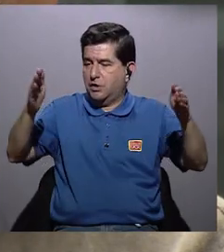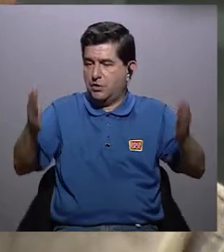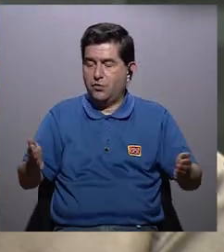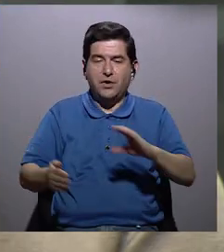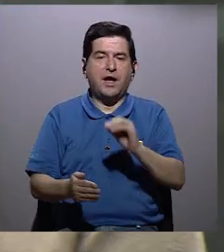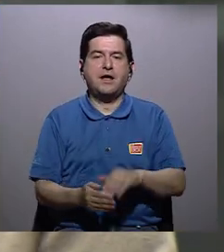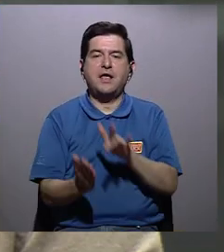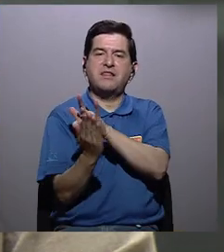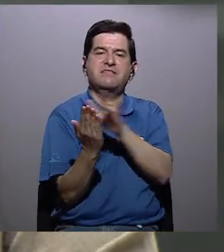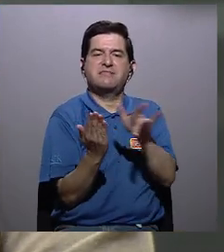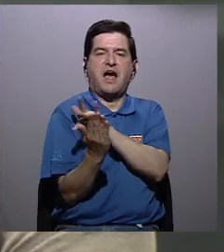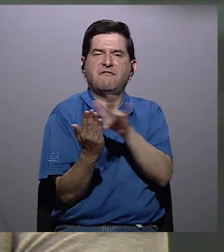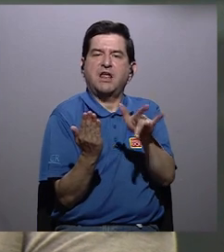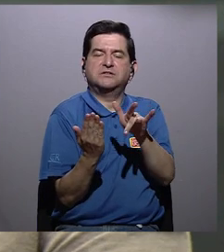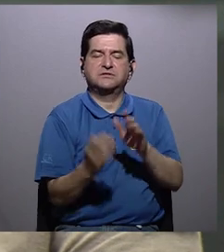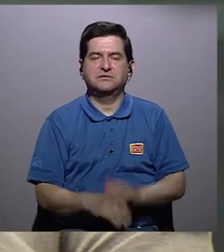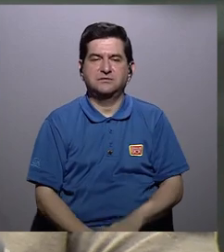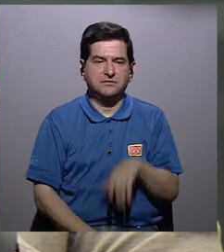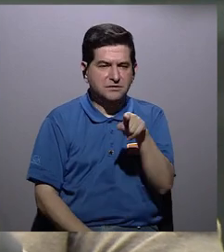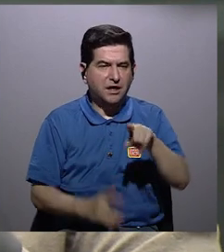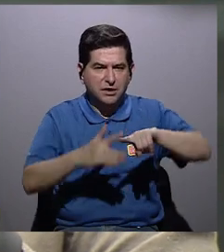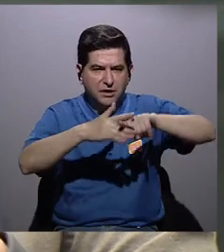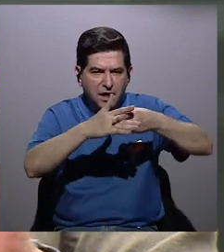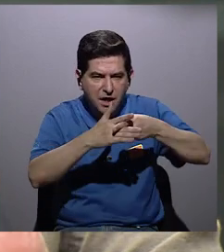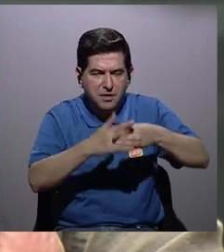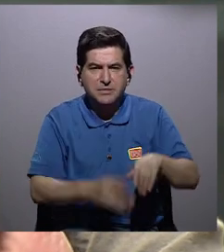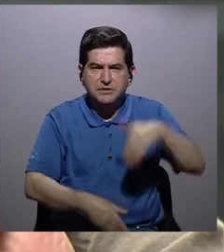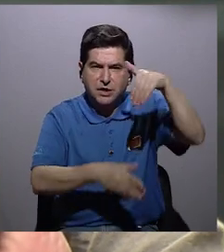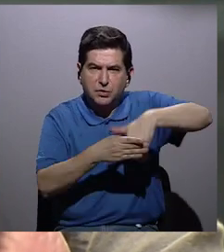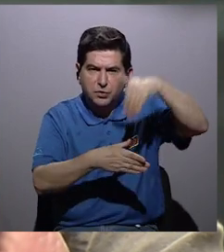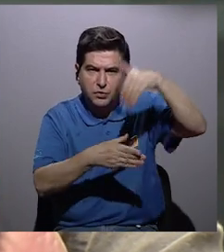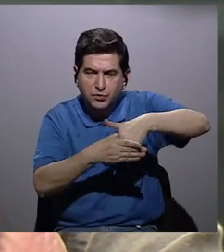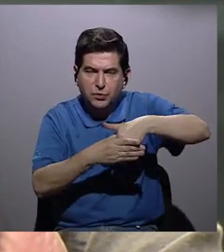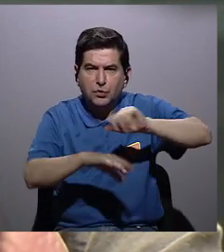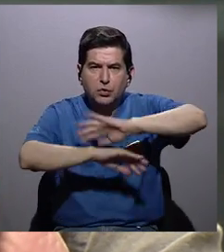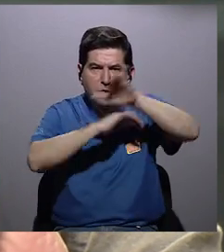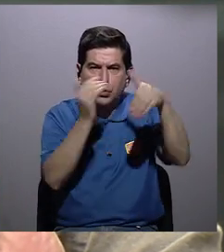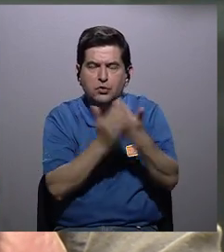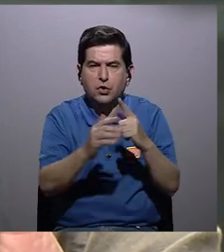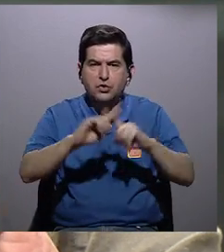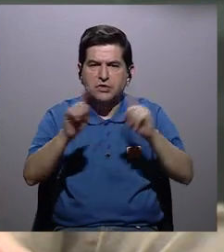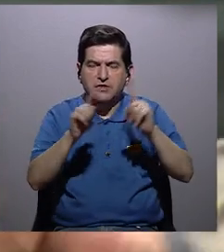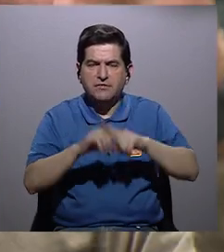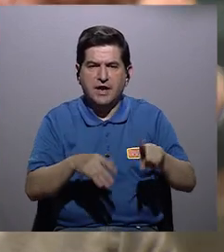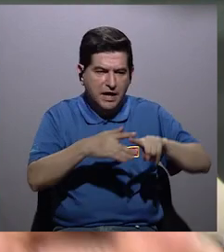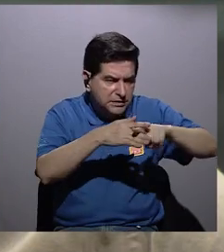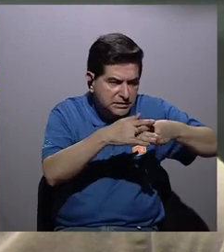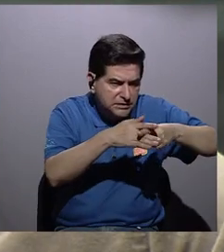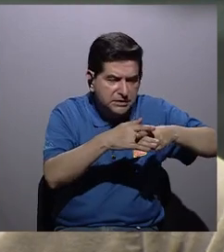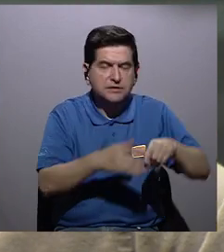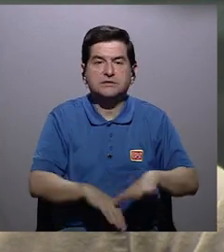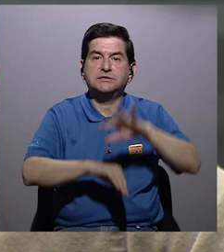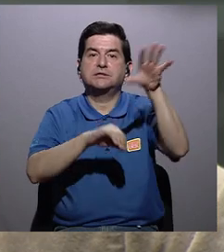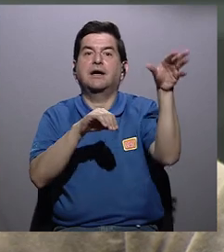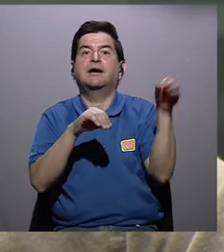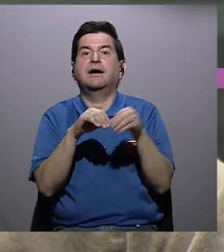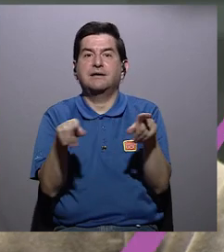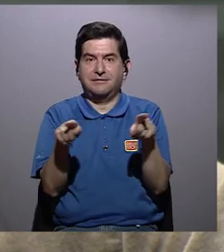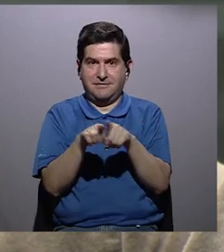y las tablets. Ahí, cuando empezamos a introducir todos estos dispositivos, y que además hay que